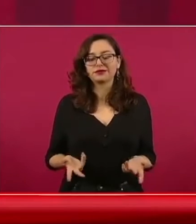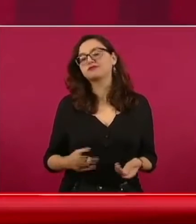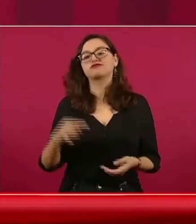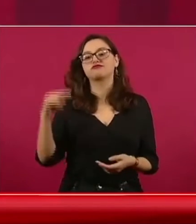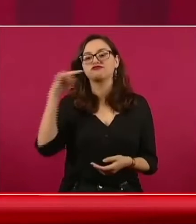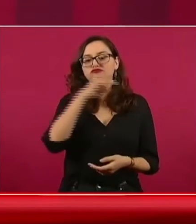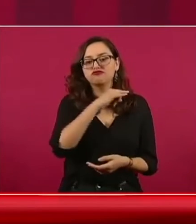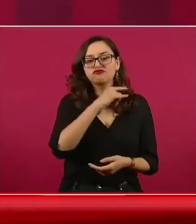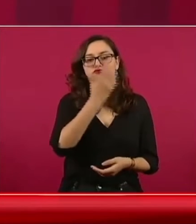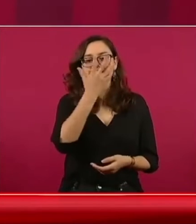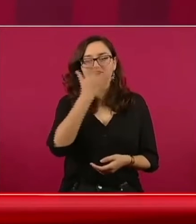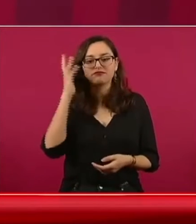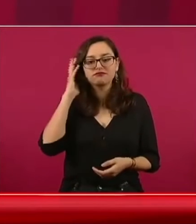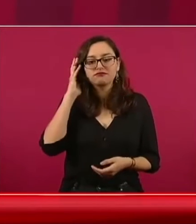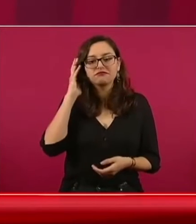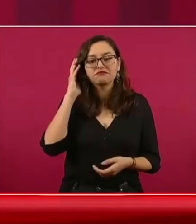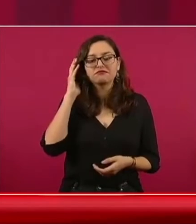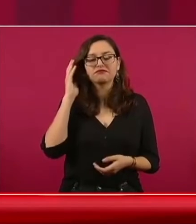hipocresía